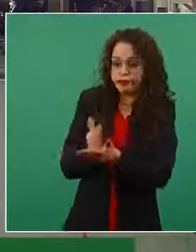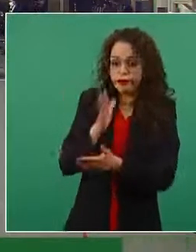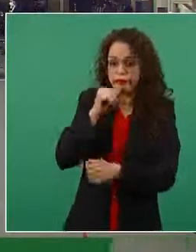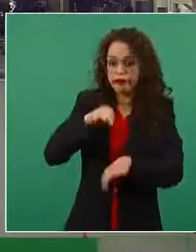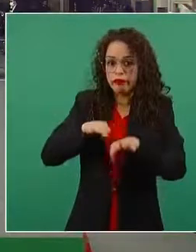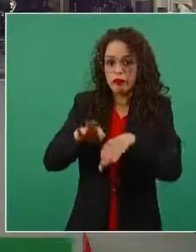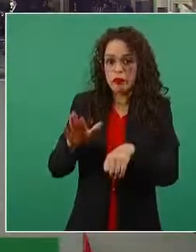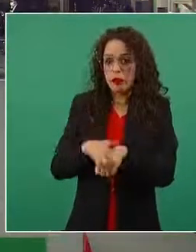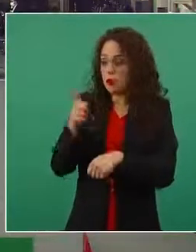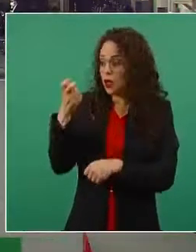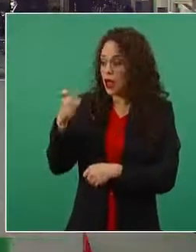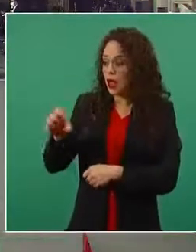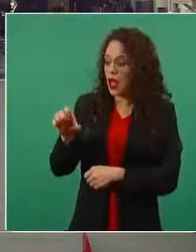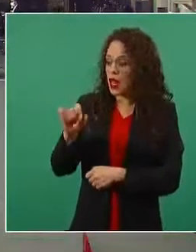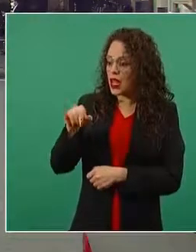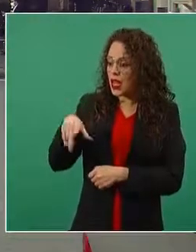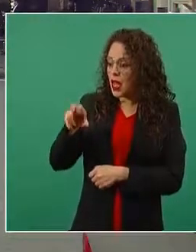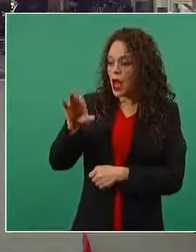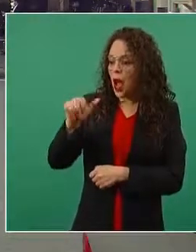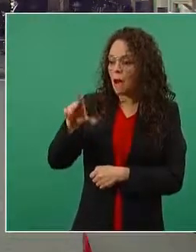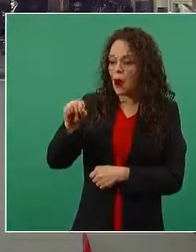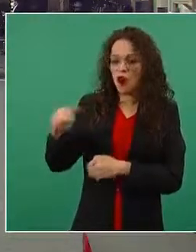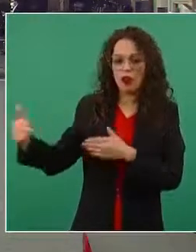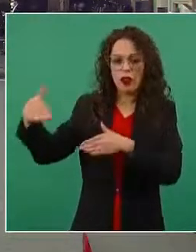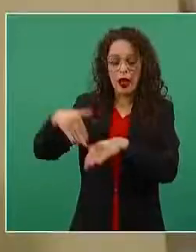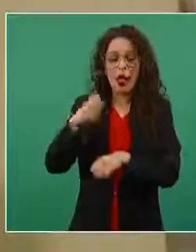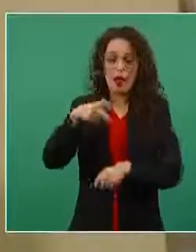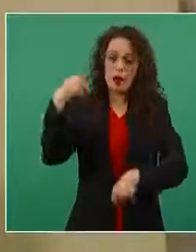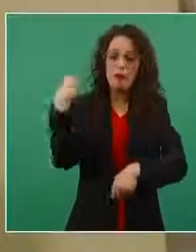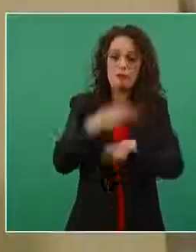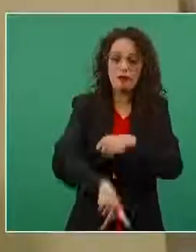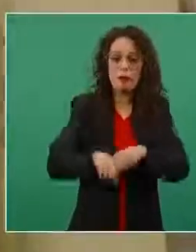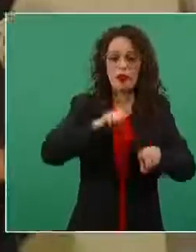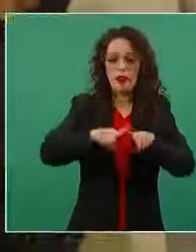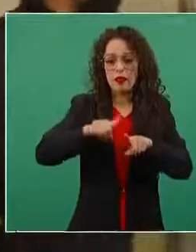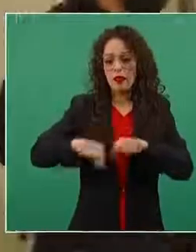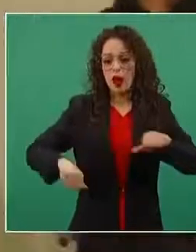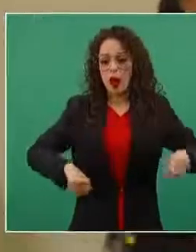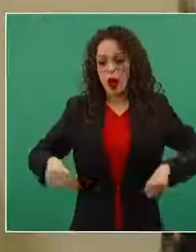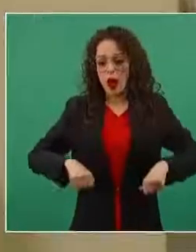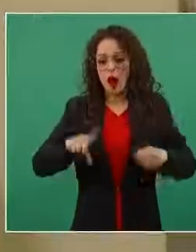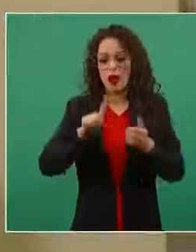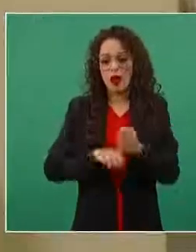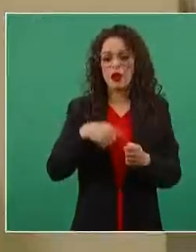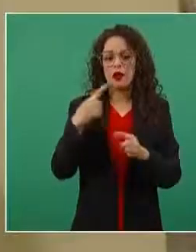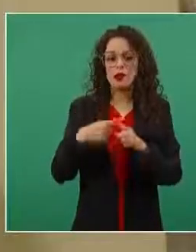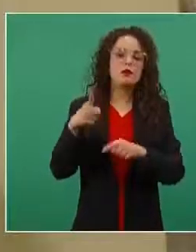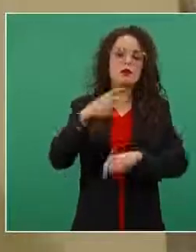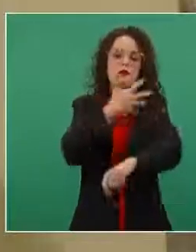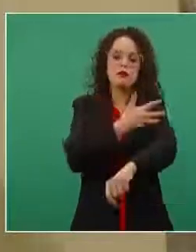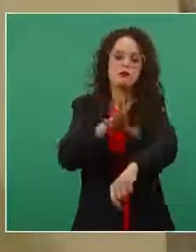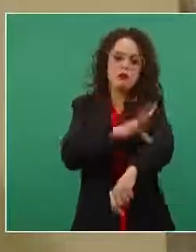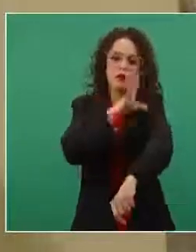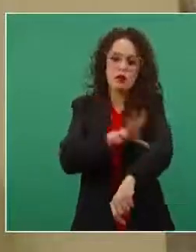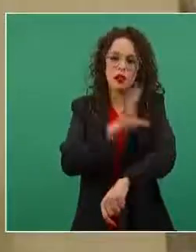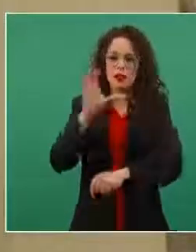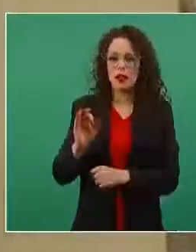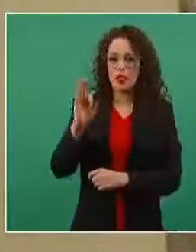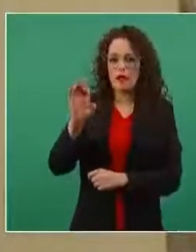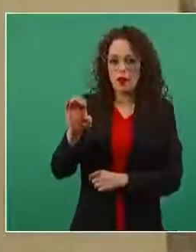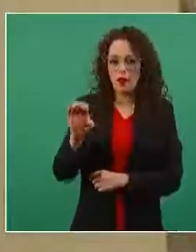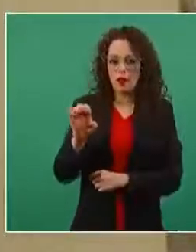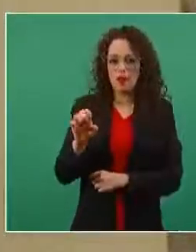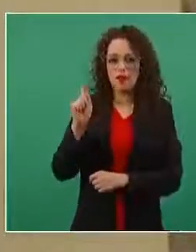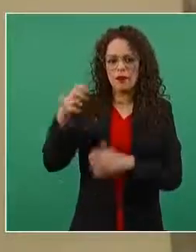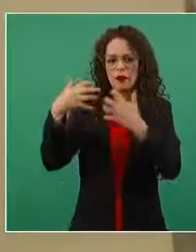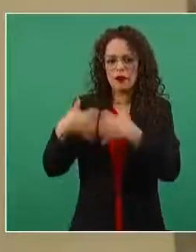dique El Camalote. El riesgo también es latente para las actividades de la Comisión Federal de Electricidad, como de la refinería